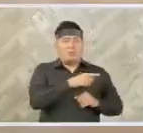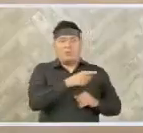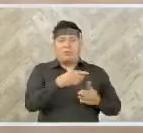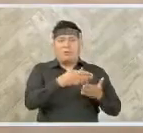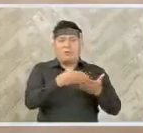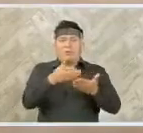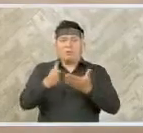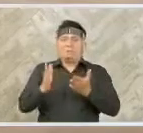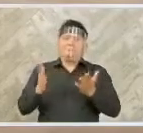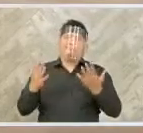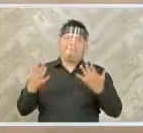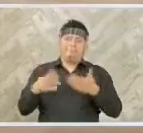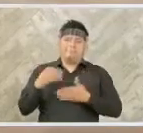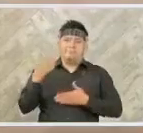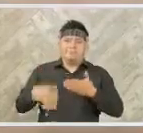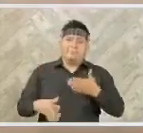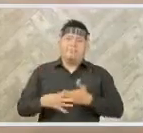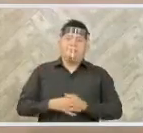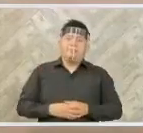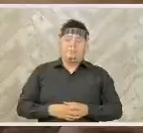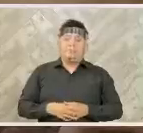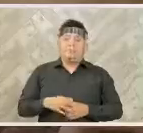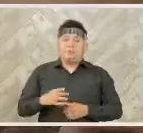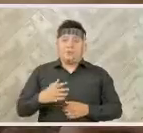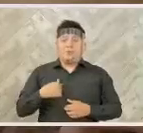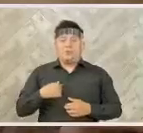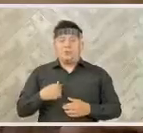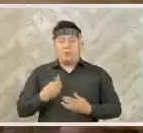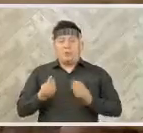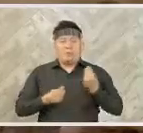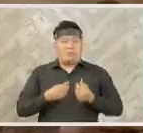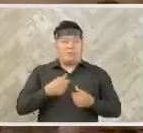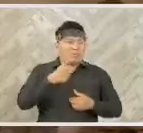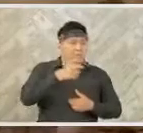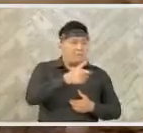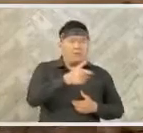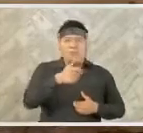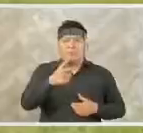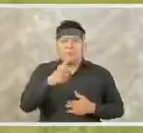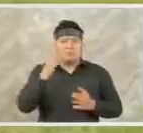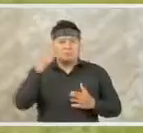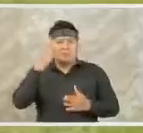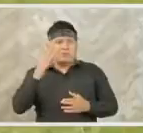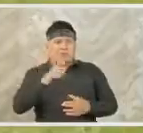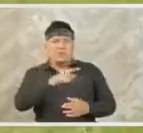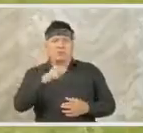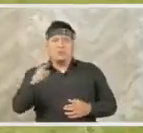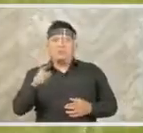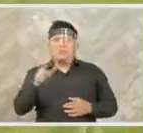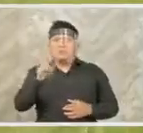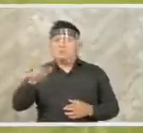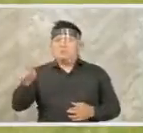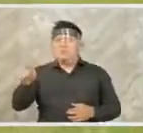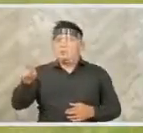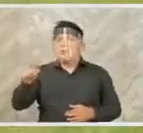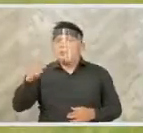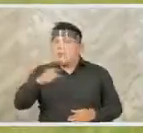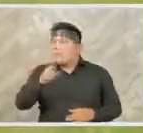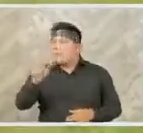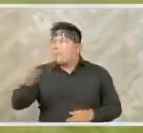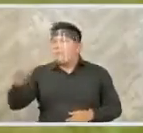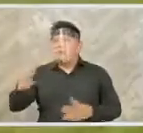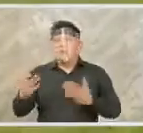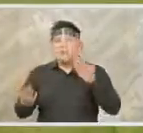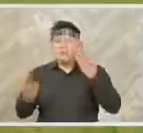pandemia, la labor que hizo la Secretaría de Desarrollo fue precisamente salir a buscar, a identificar a estos campesinos que nuestros corregimientos